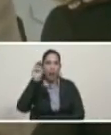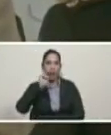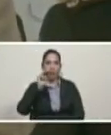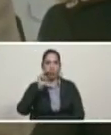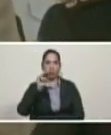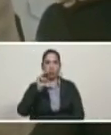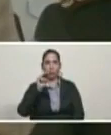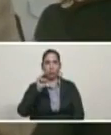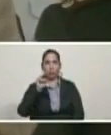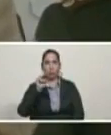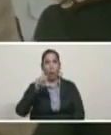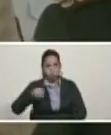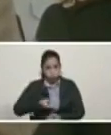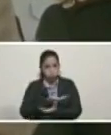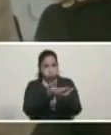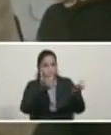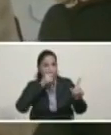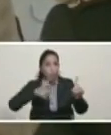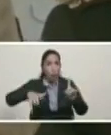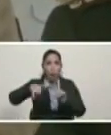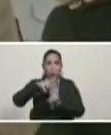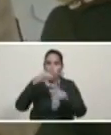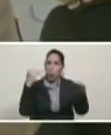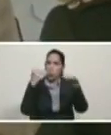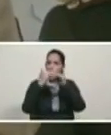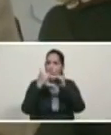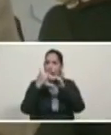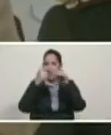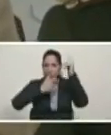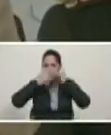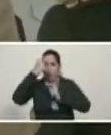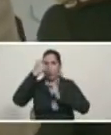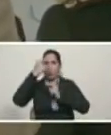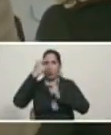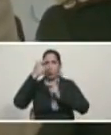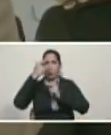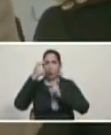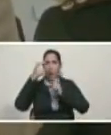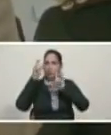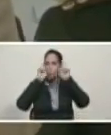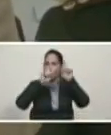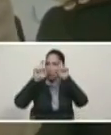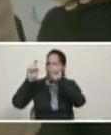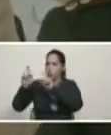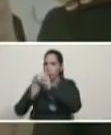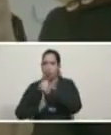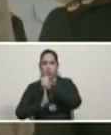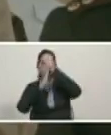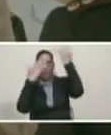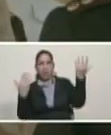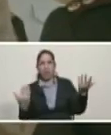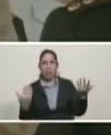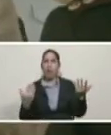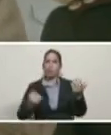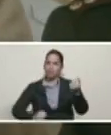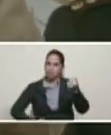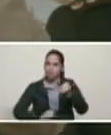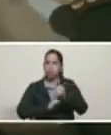Tuvo nuestro pueblo al comandante Chávez como líder, como maestro, como